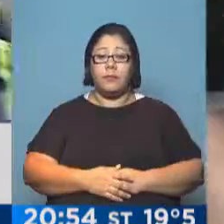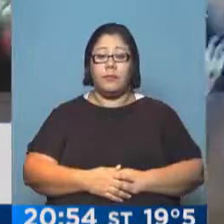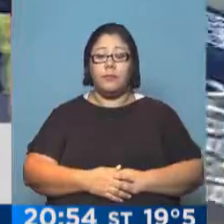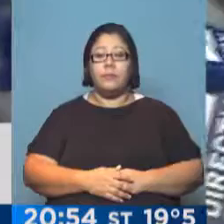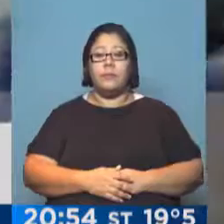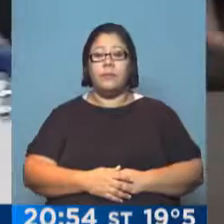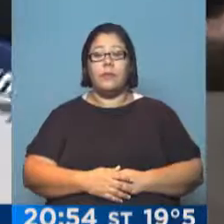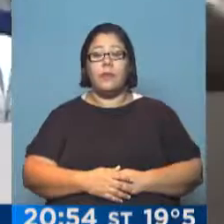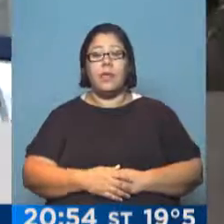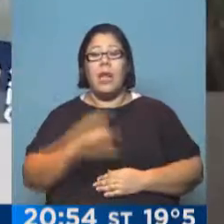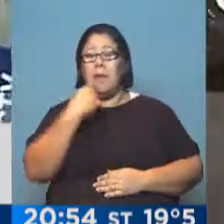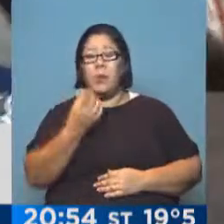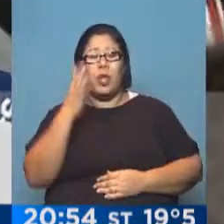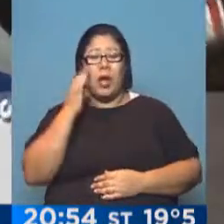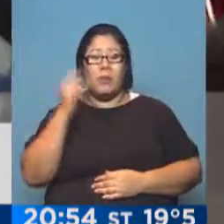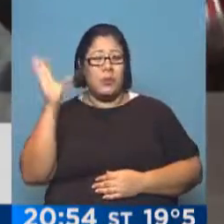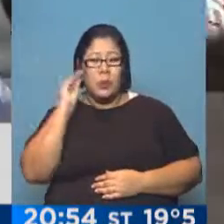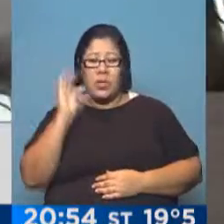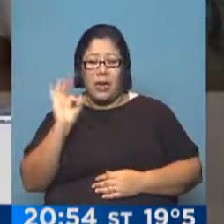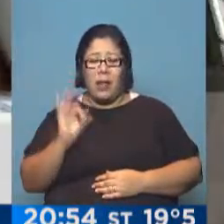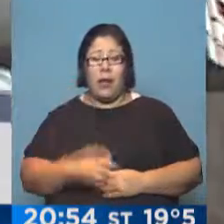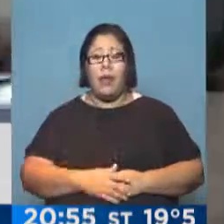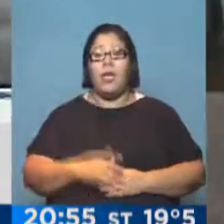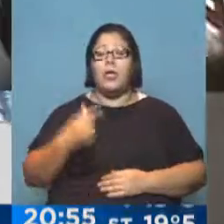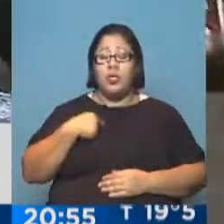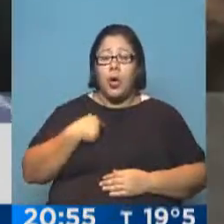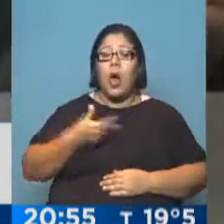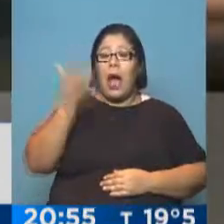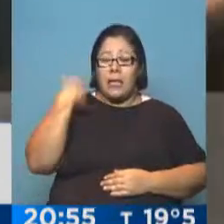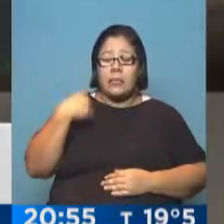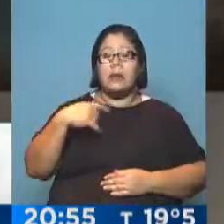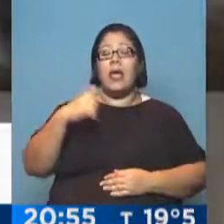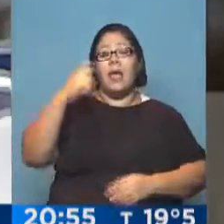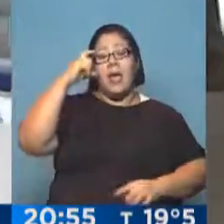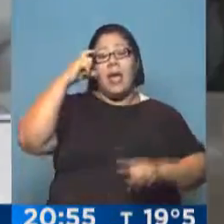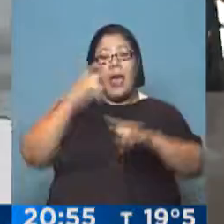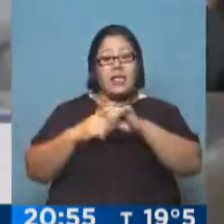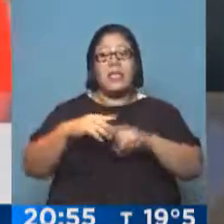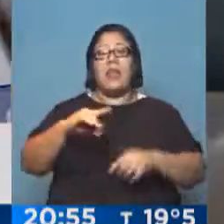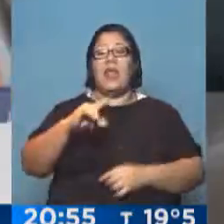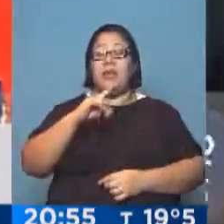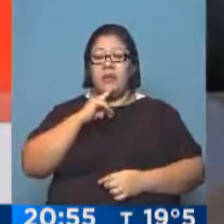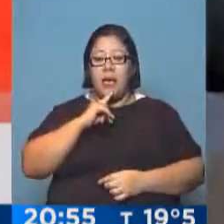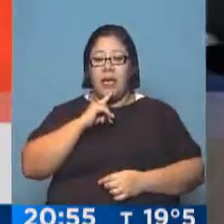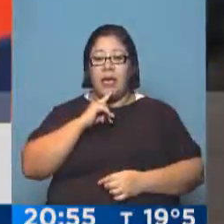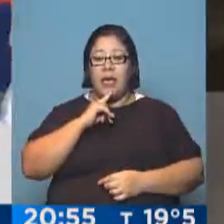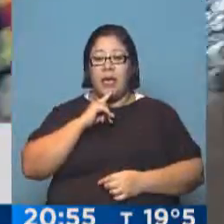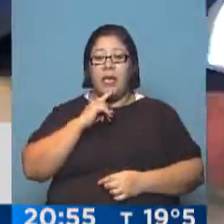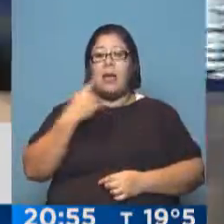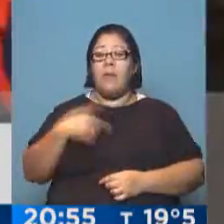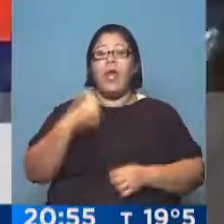No, no puedo hablar yo de preocupaciones porque a mí me ha tocado dirigir con Racing y con River, pero no he podido